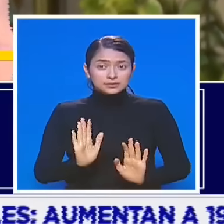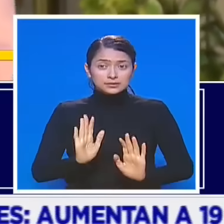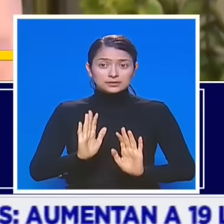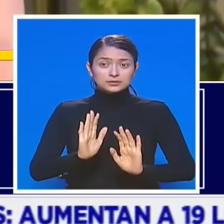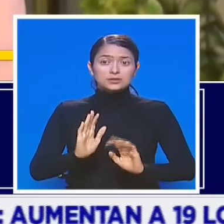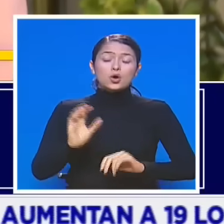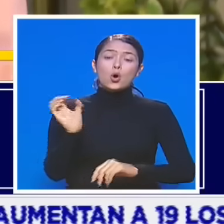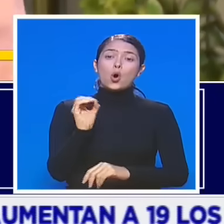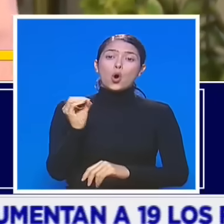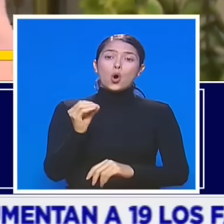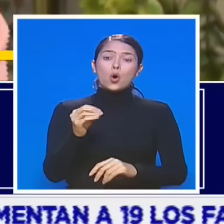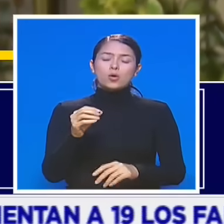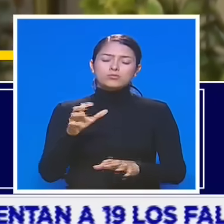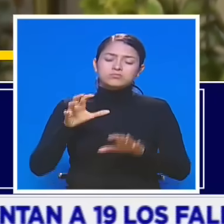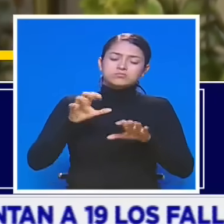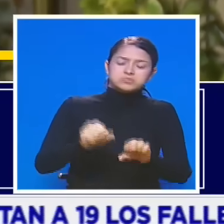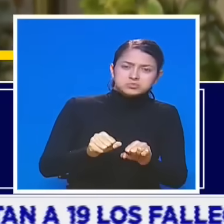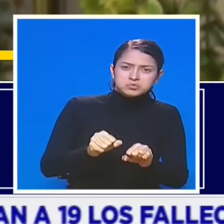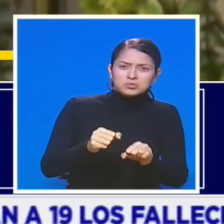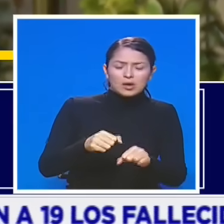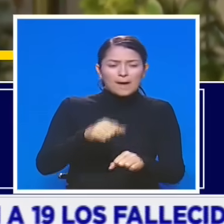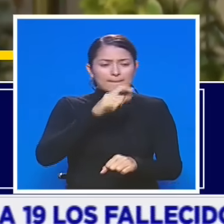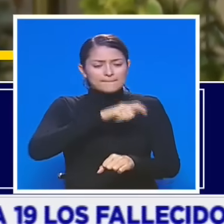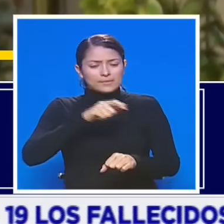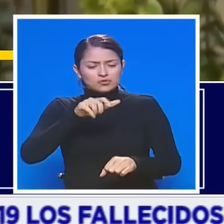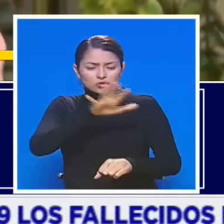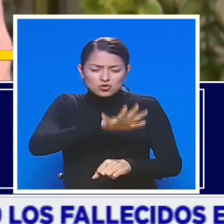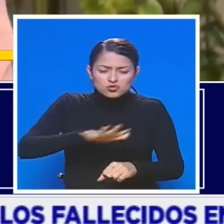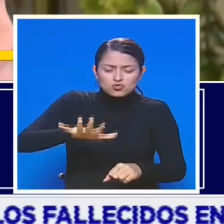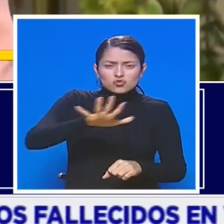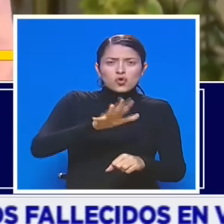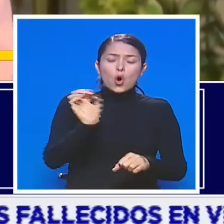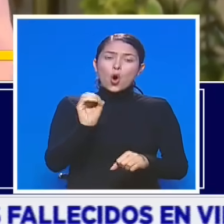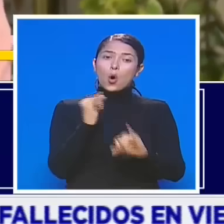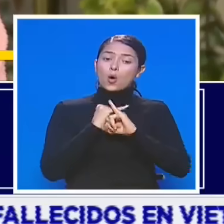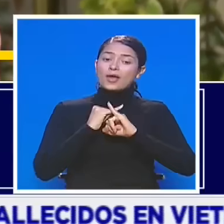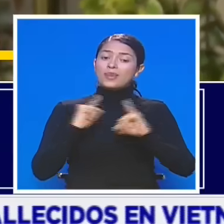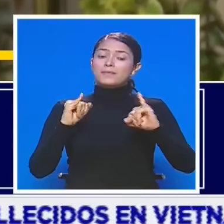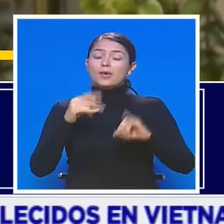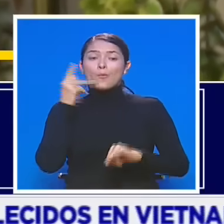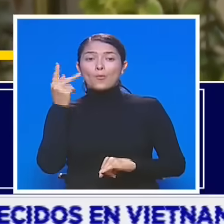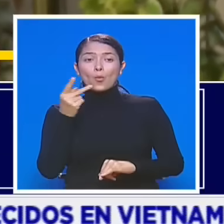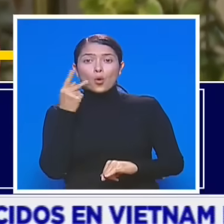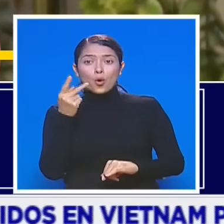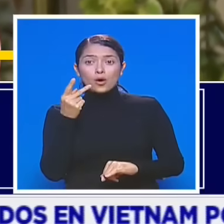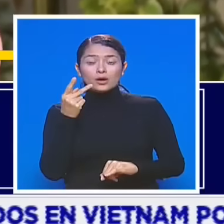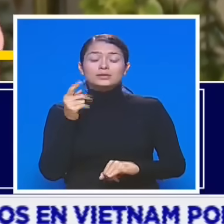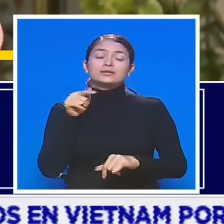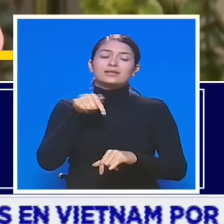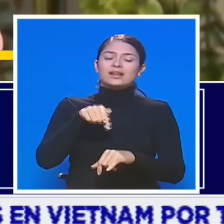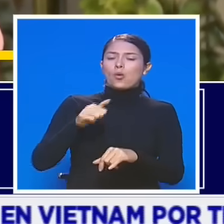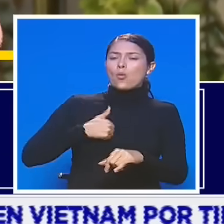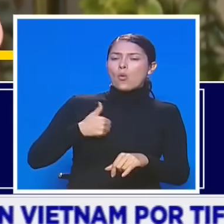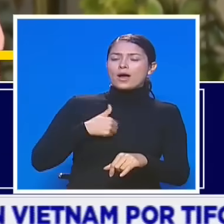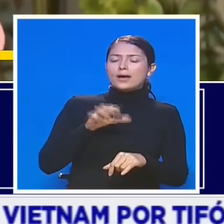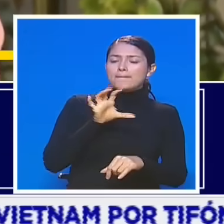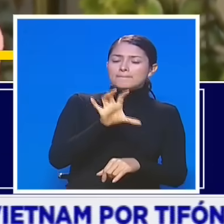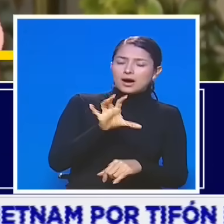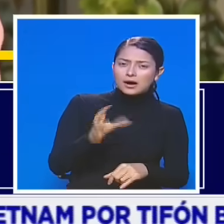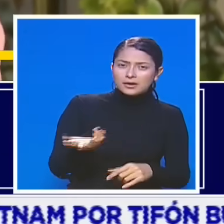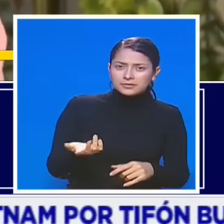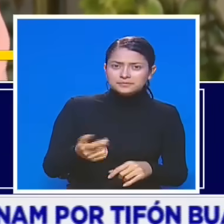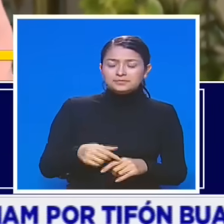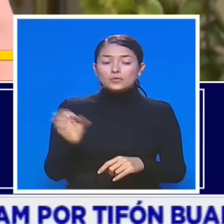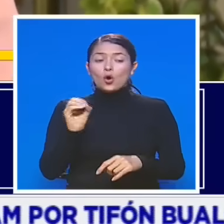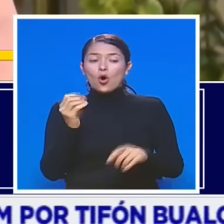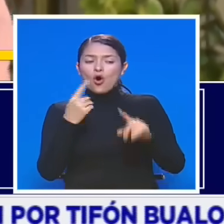o al uso de la fuerza contra la integridad territorial o la independencia política de cualquier Estado o en cualquier otra